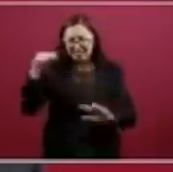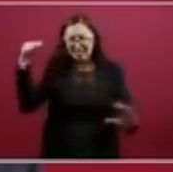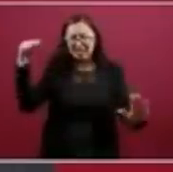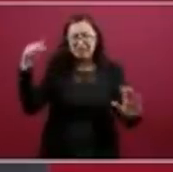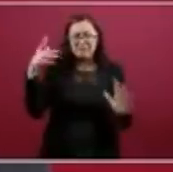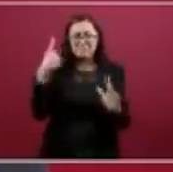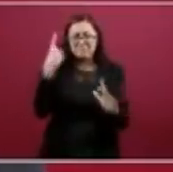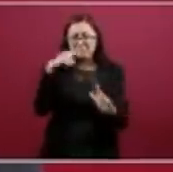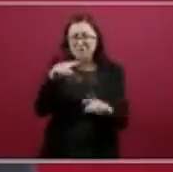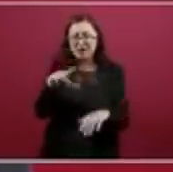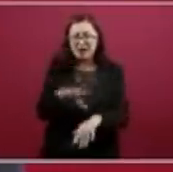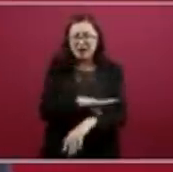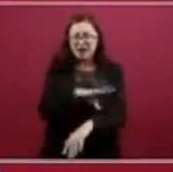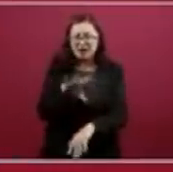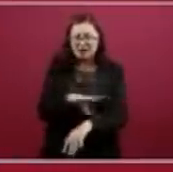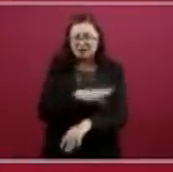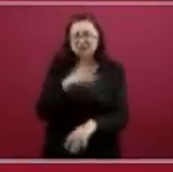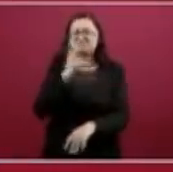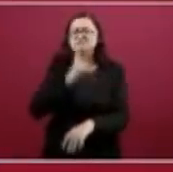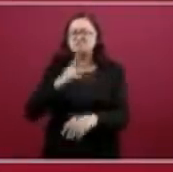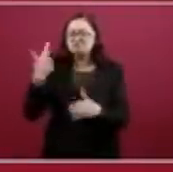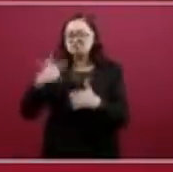la política de